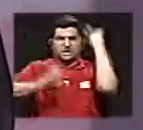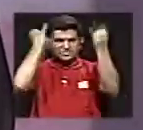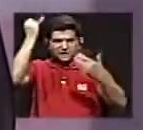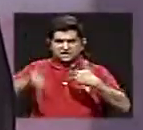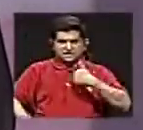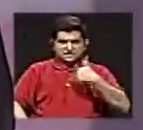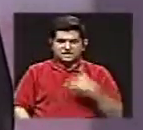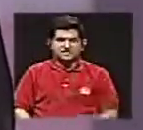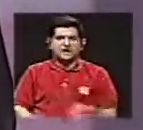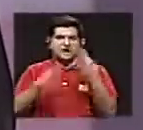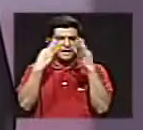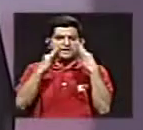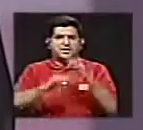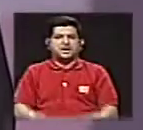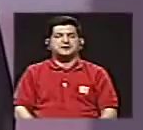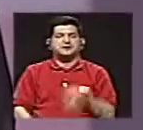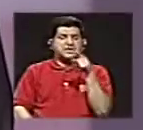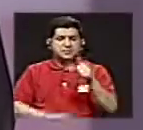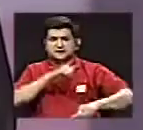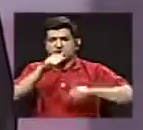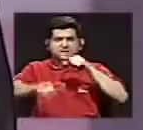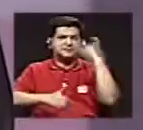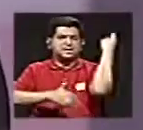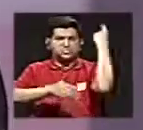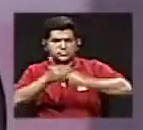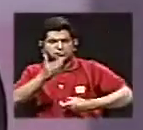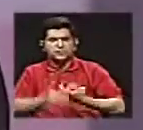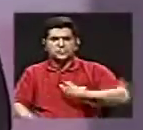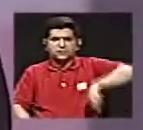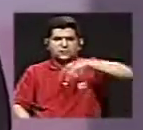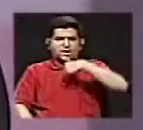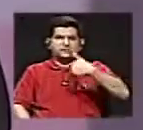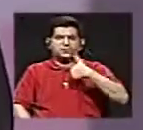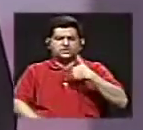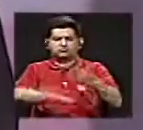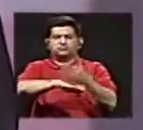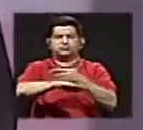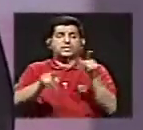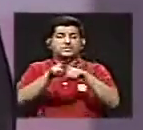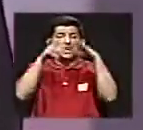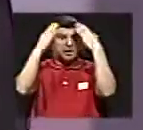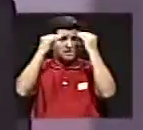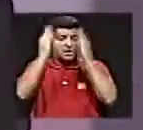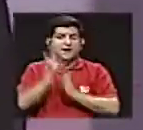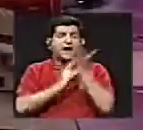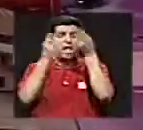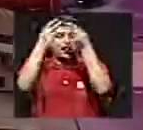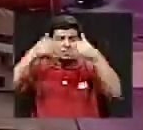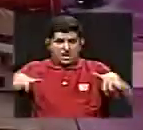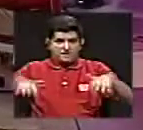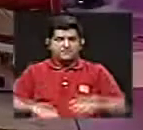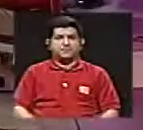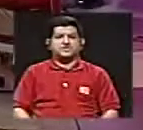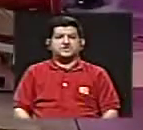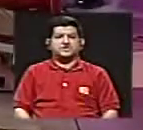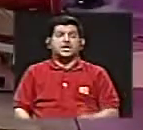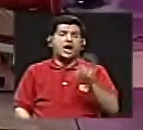tengan para salir vencedores en esta lucha tan dura que estamos trazando. Y también pueden estar informados por internet en el